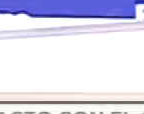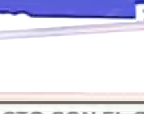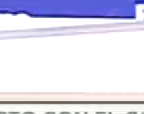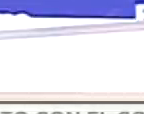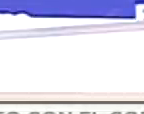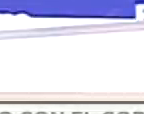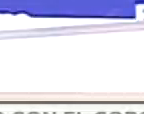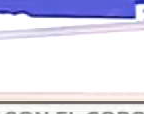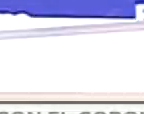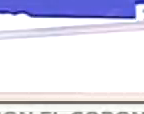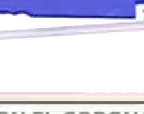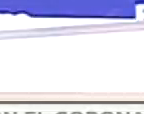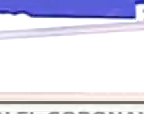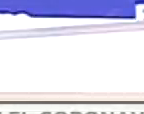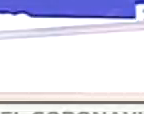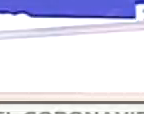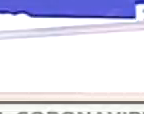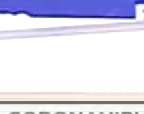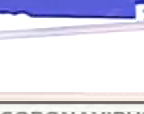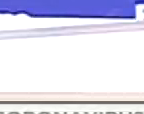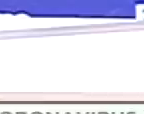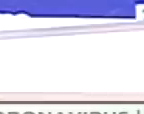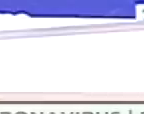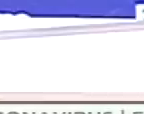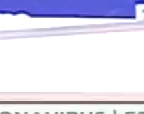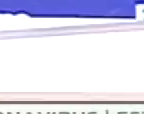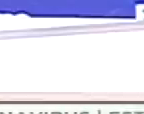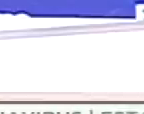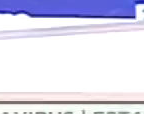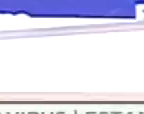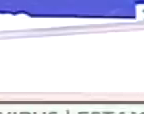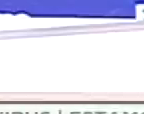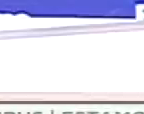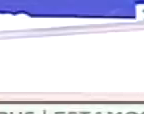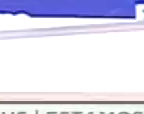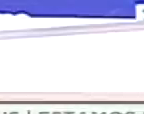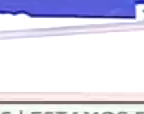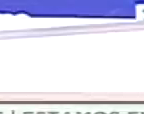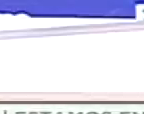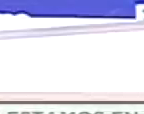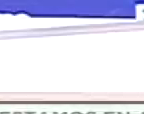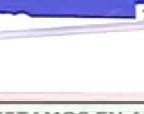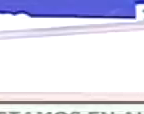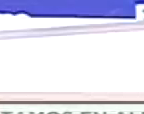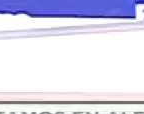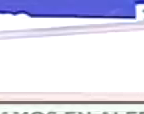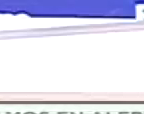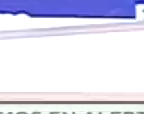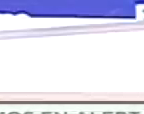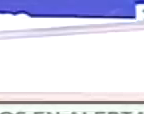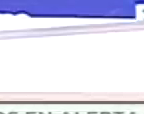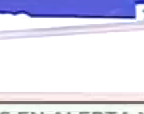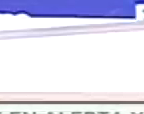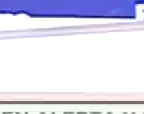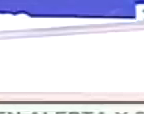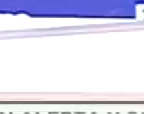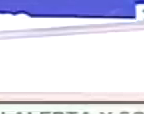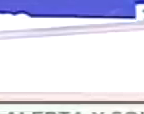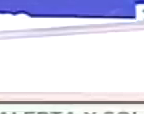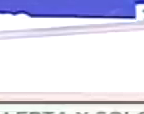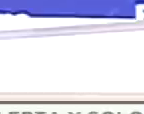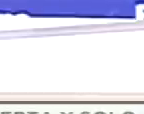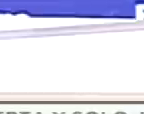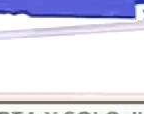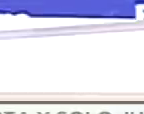sueldo. Él dirigió junto, Simonovich fue agente de la CIA toda su vida